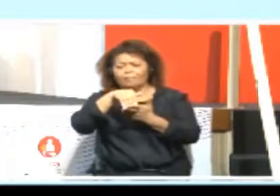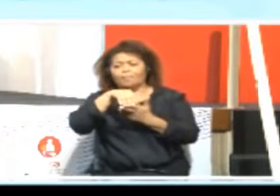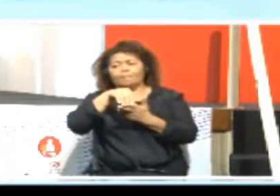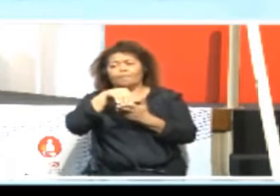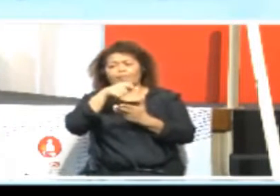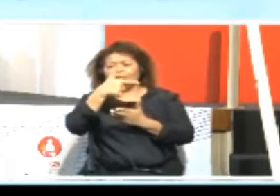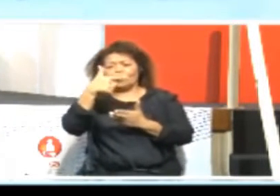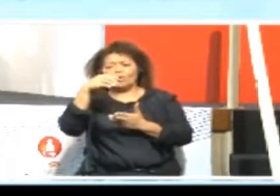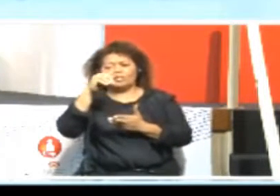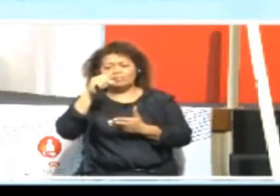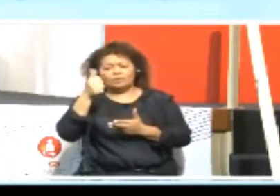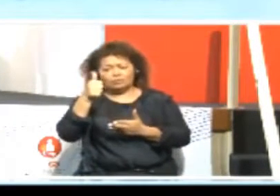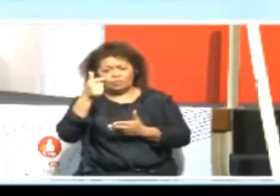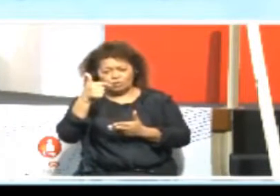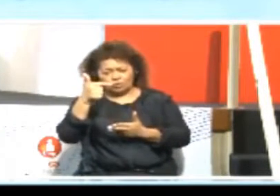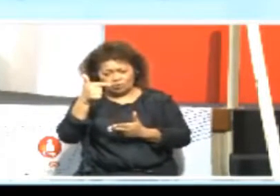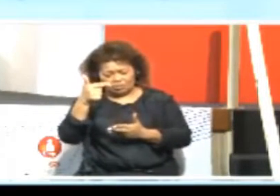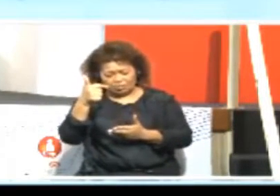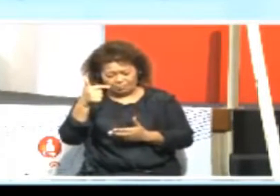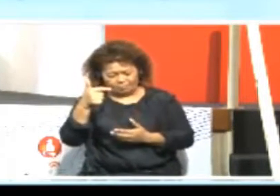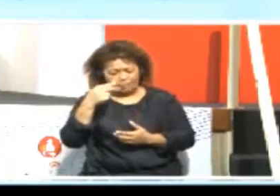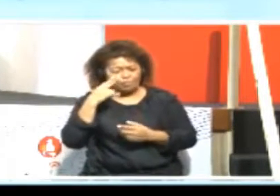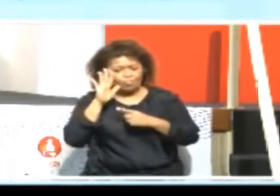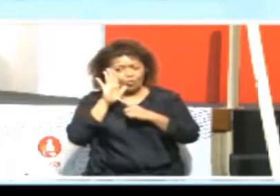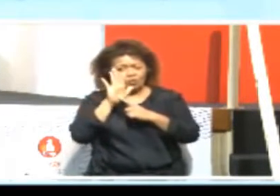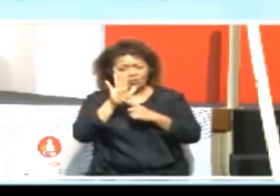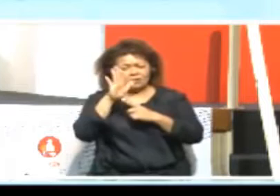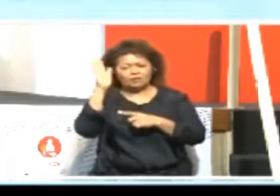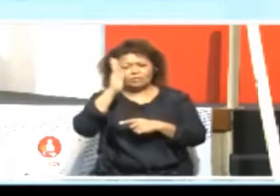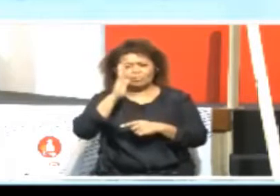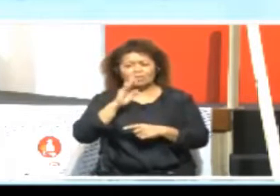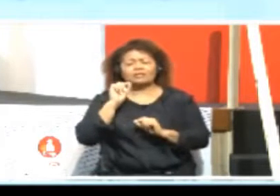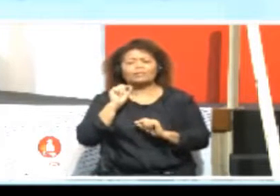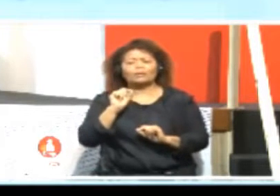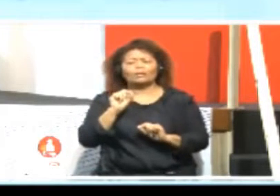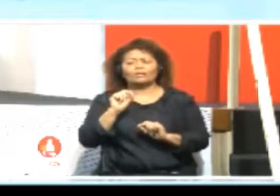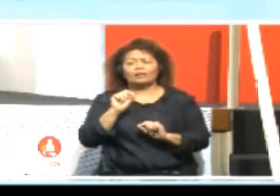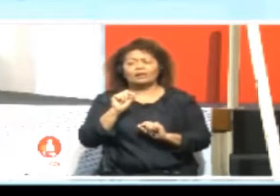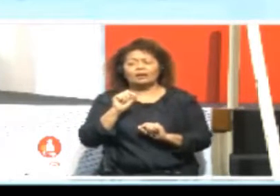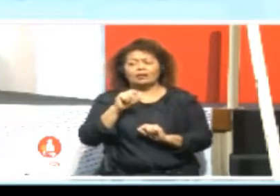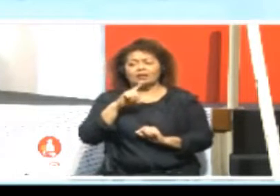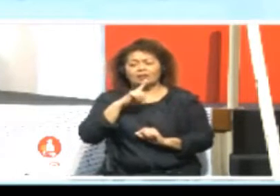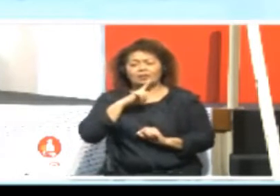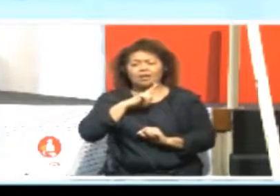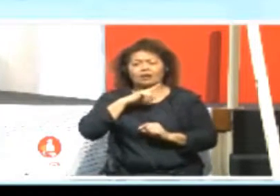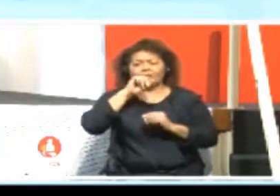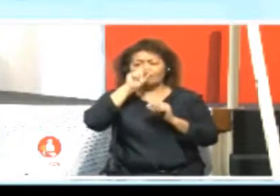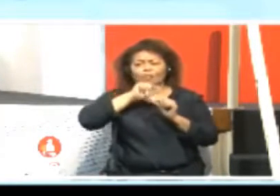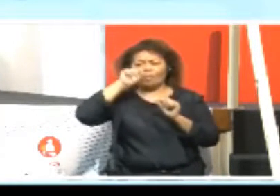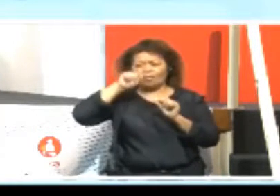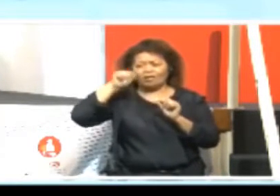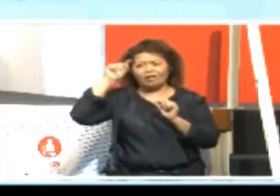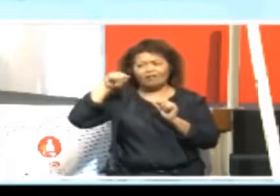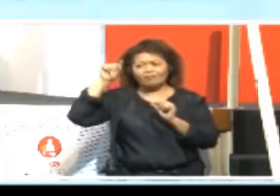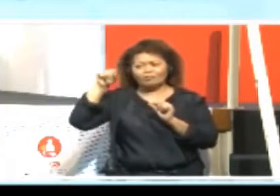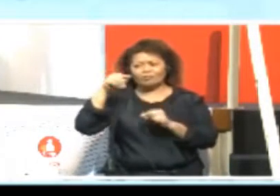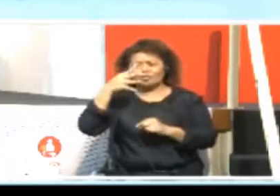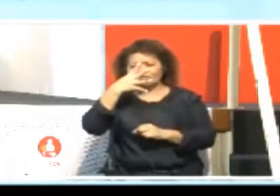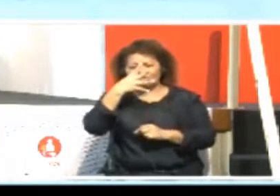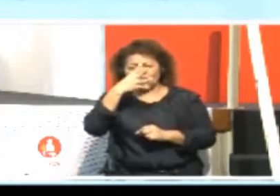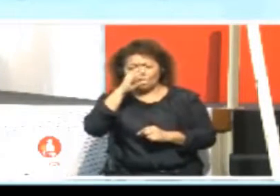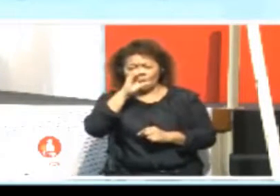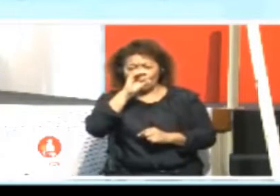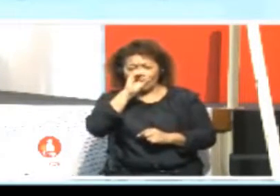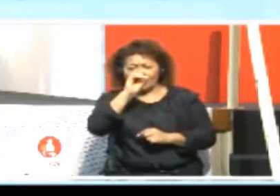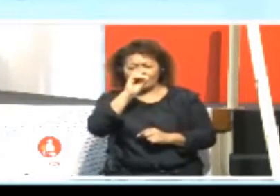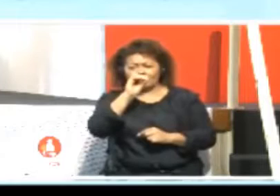Brasil? Bueno, aquí grafiqué solamente 40 de las 827 municipalidades de